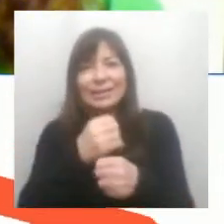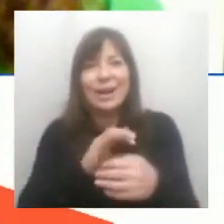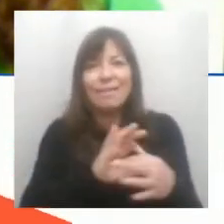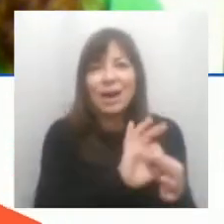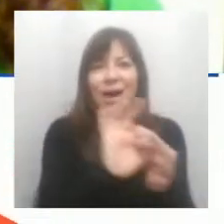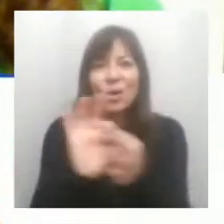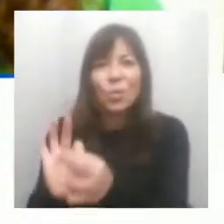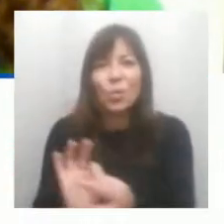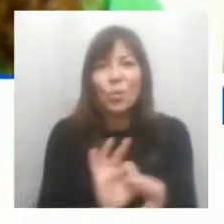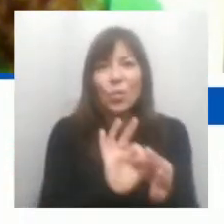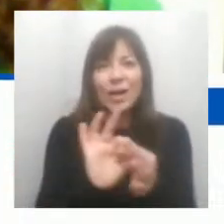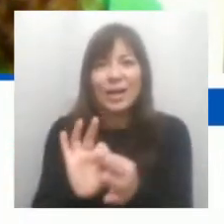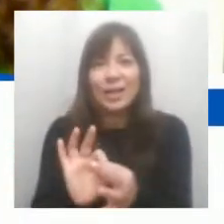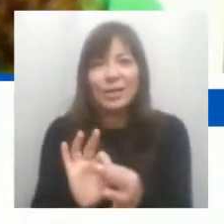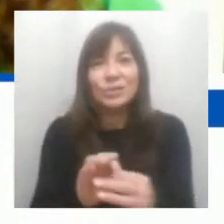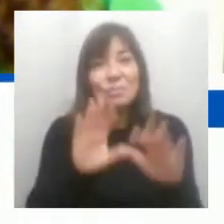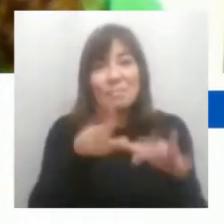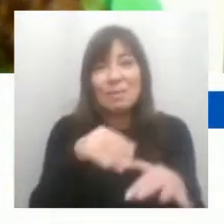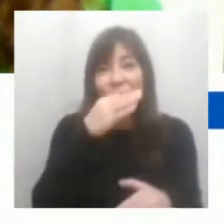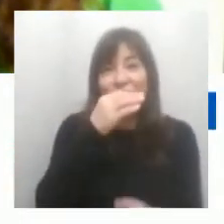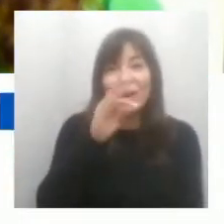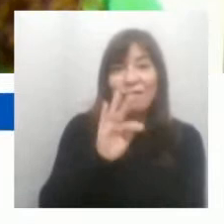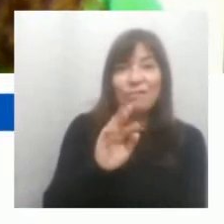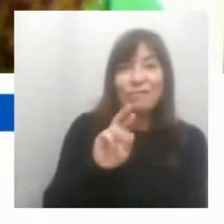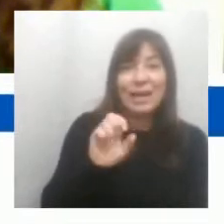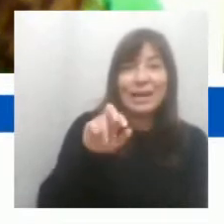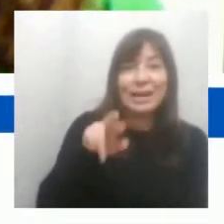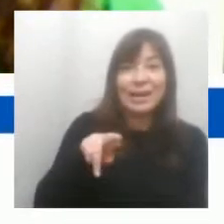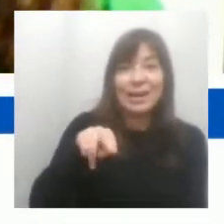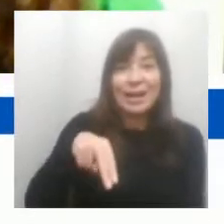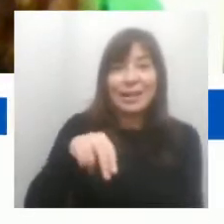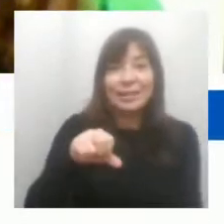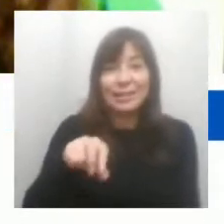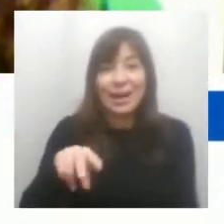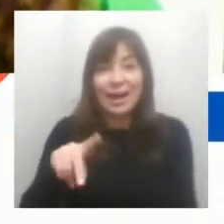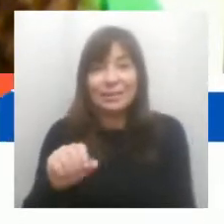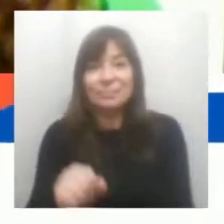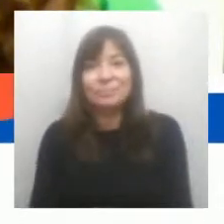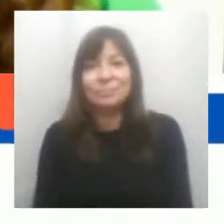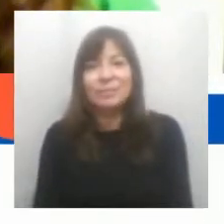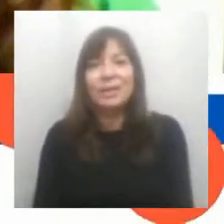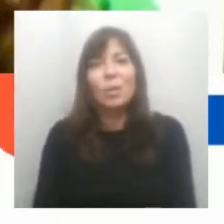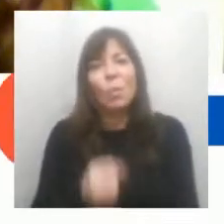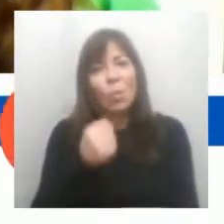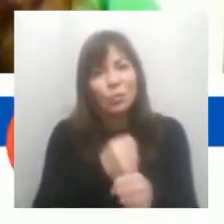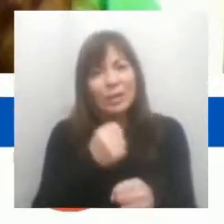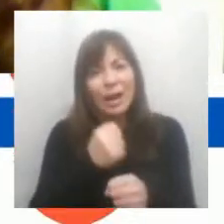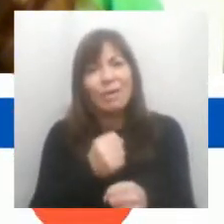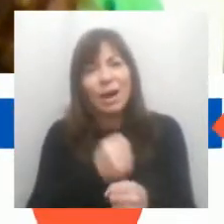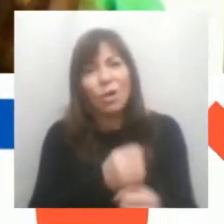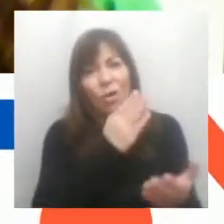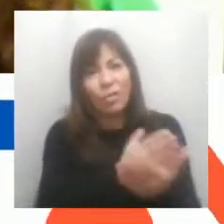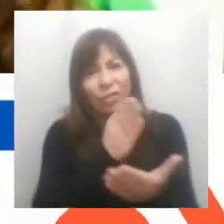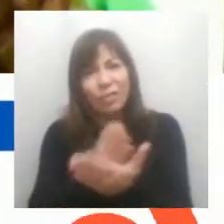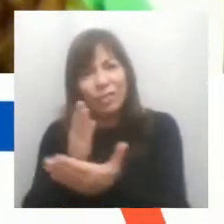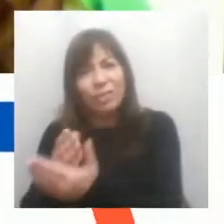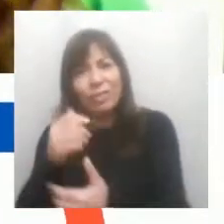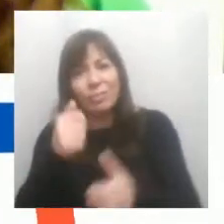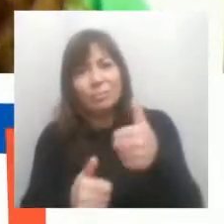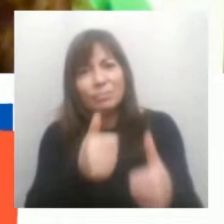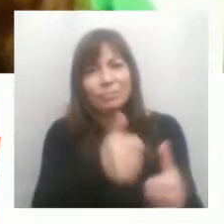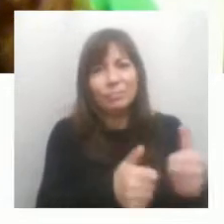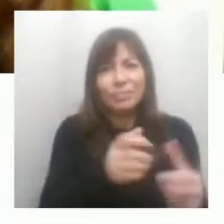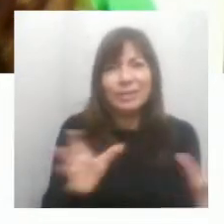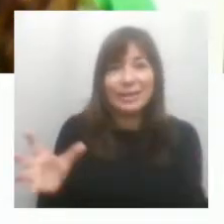destacarlo, como lo dijo Fernanda. Sí, por supuesto, hay un trabajo multidisciplinario, incluso para ponerle el nombre a